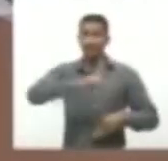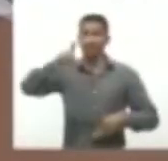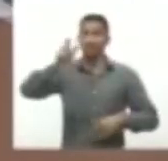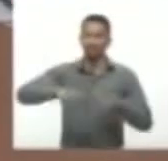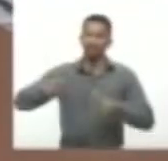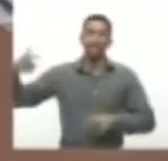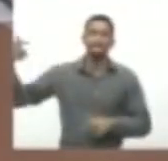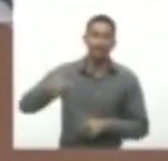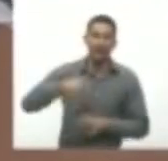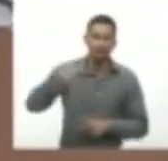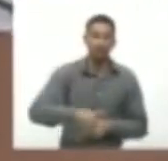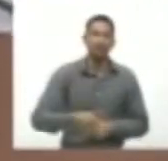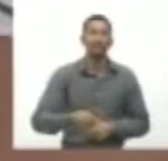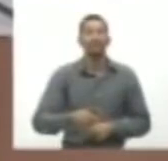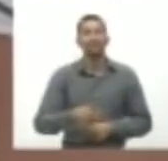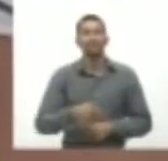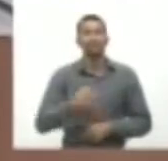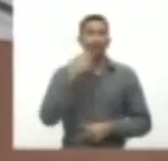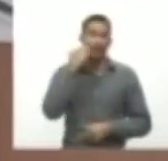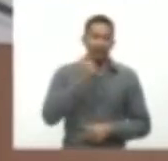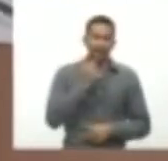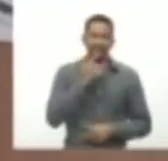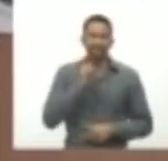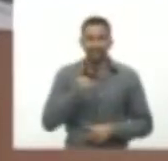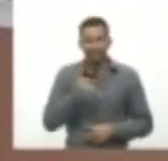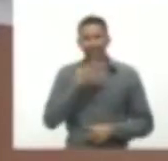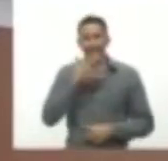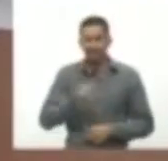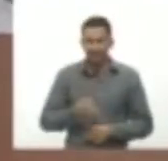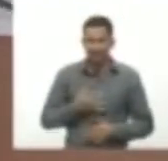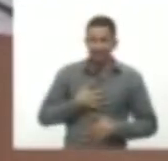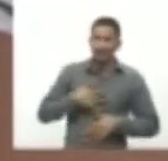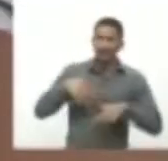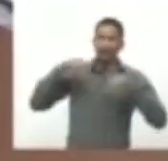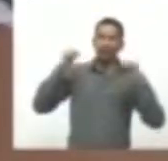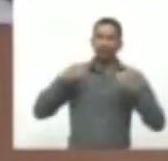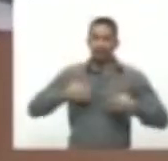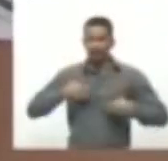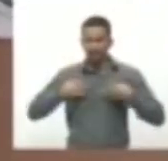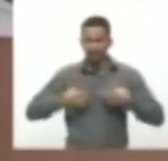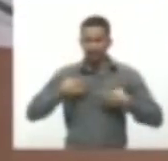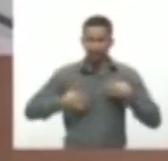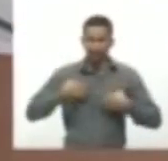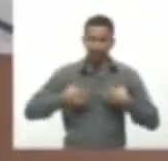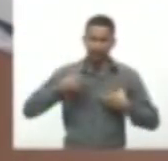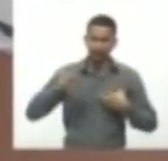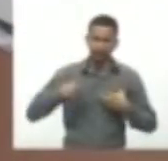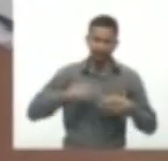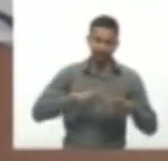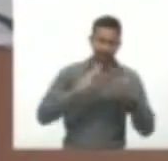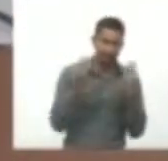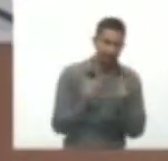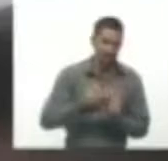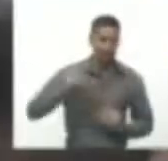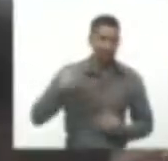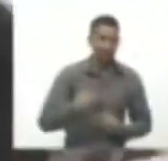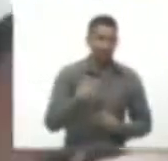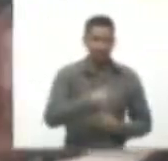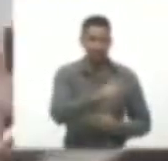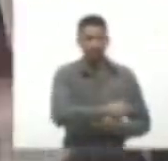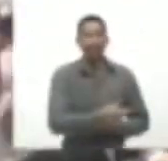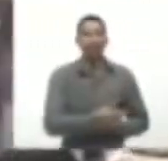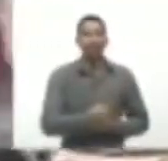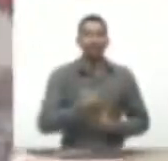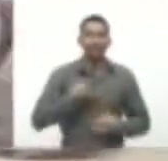y por nuestras vidas, porque eso nos ha mantenido quietos, no hemos comenzado las actividades a raíz de estas amenazas. En las